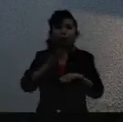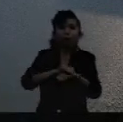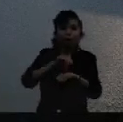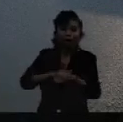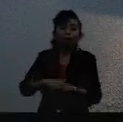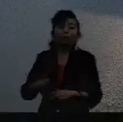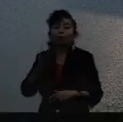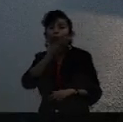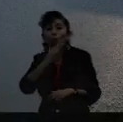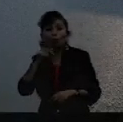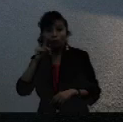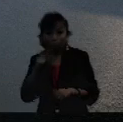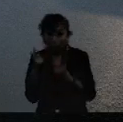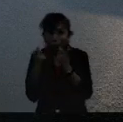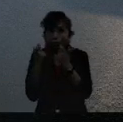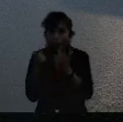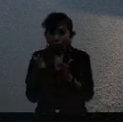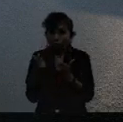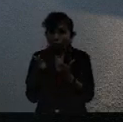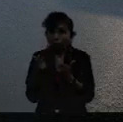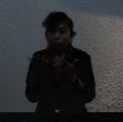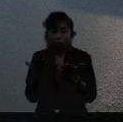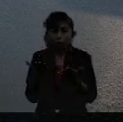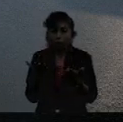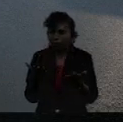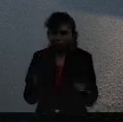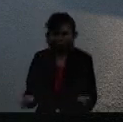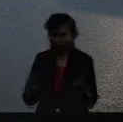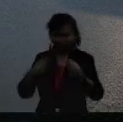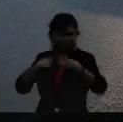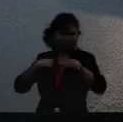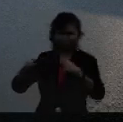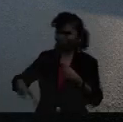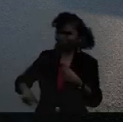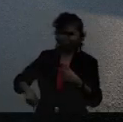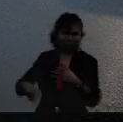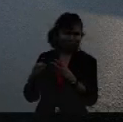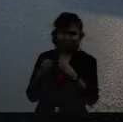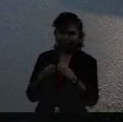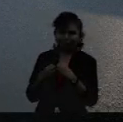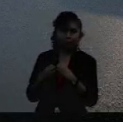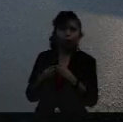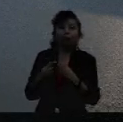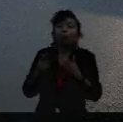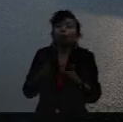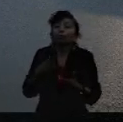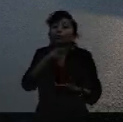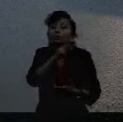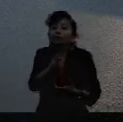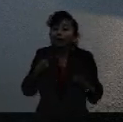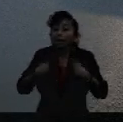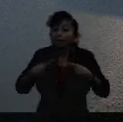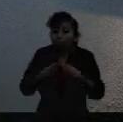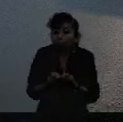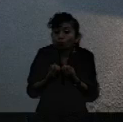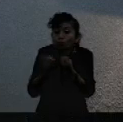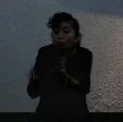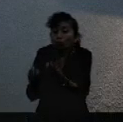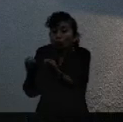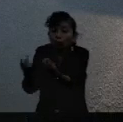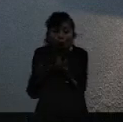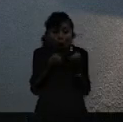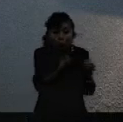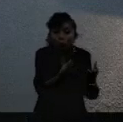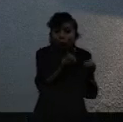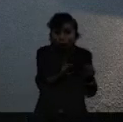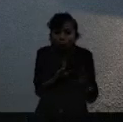amigos el dinero no le pertenece al gobierno le pertenece al pueblo comenzamos esa lucha